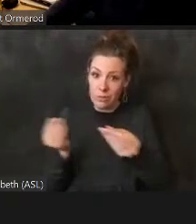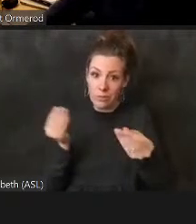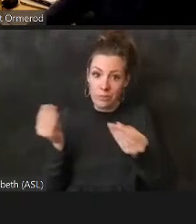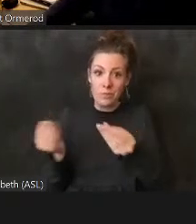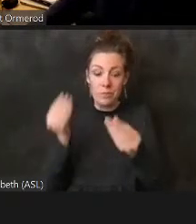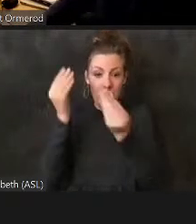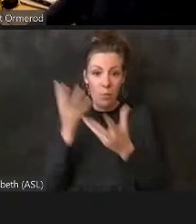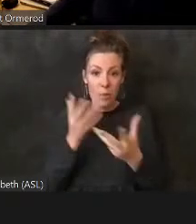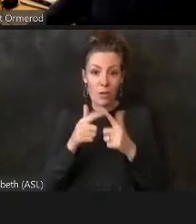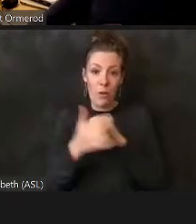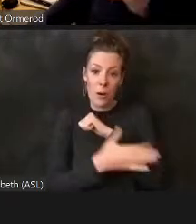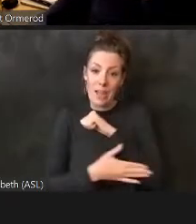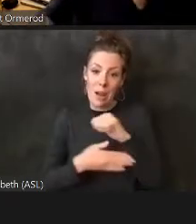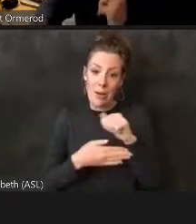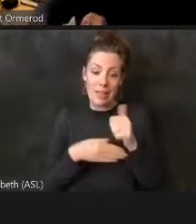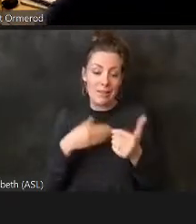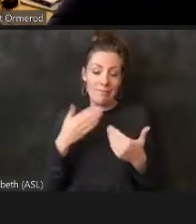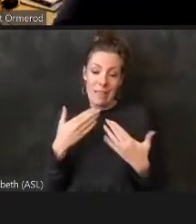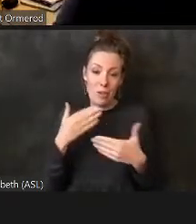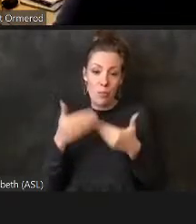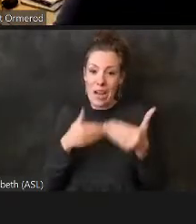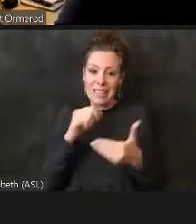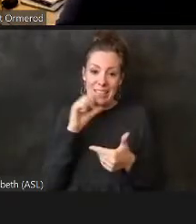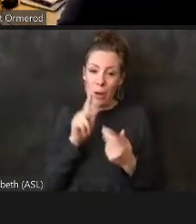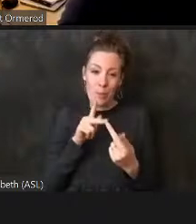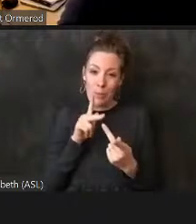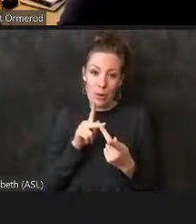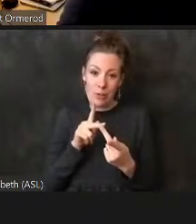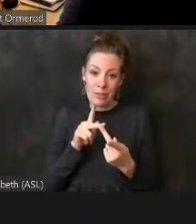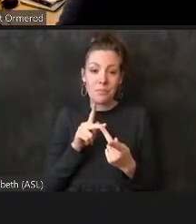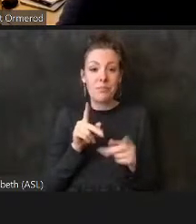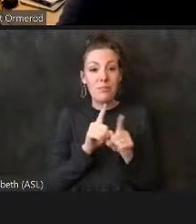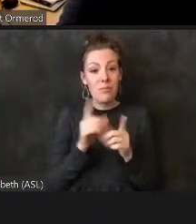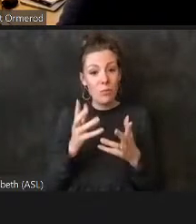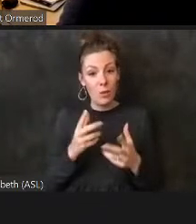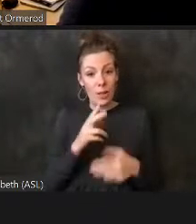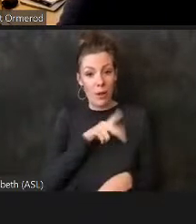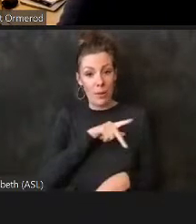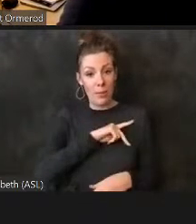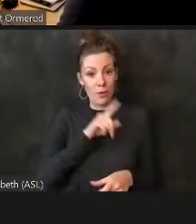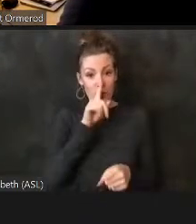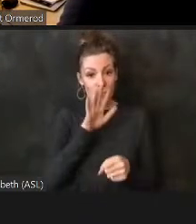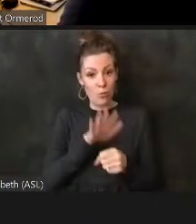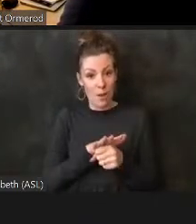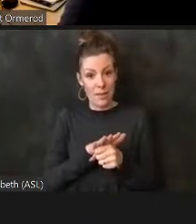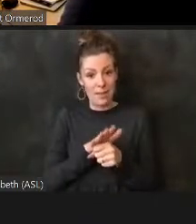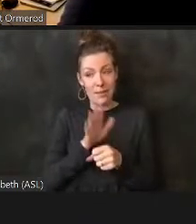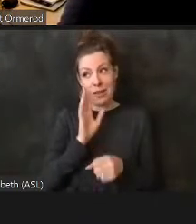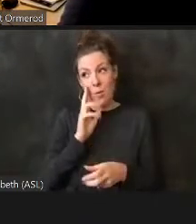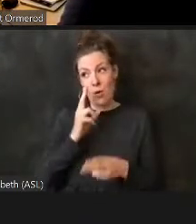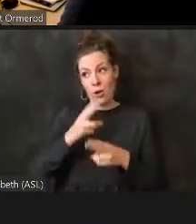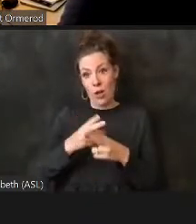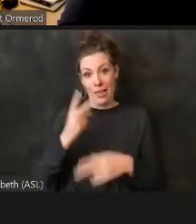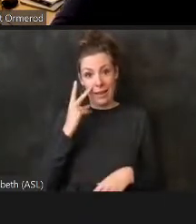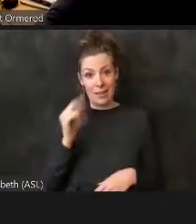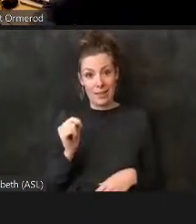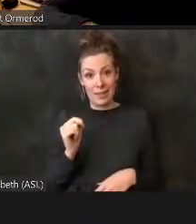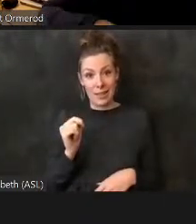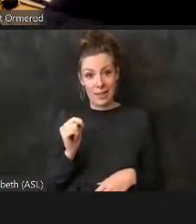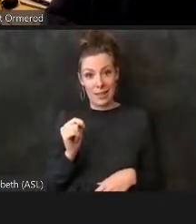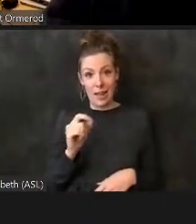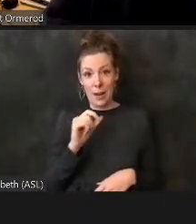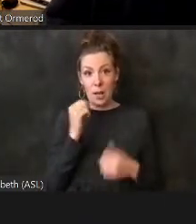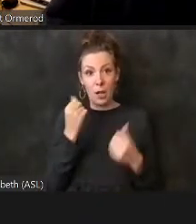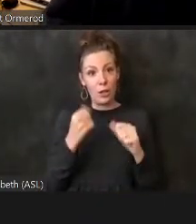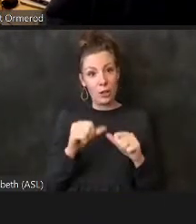las mejores noticias que les vamos a dar. No importa qué tan difícil sea el proceso sea, pero también como una promesa, voy a decirles cómo son las